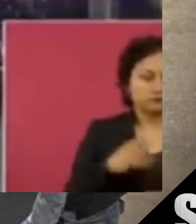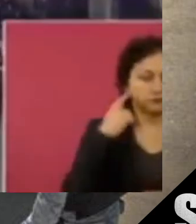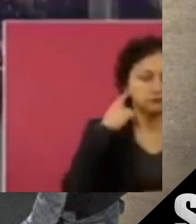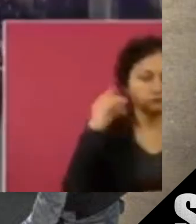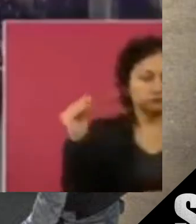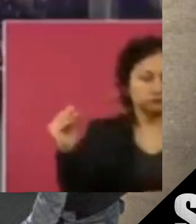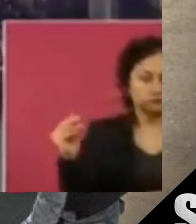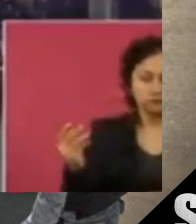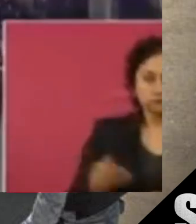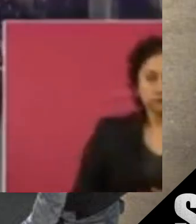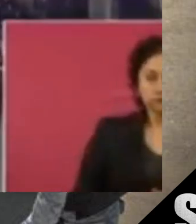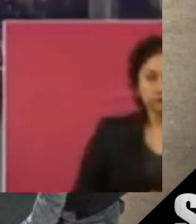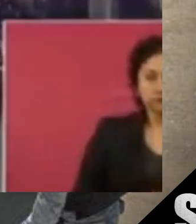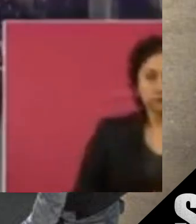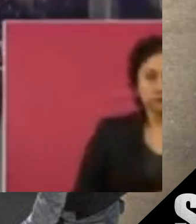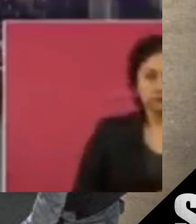¿Perdón?